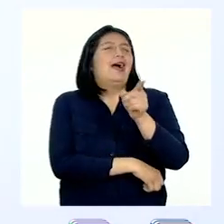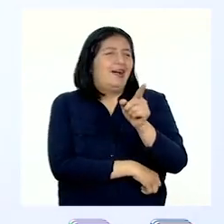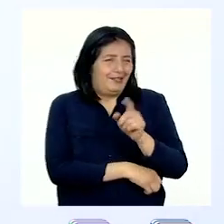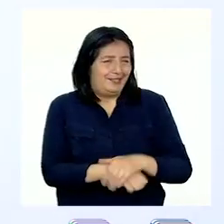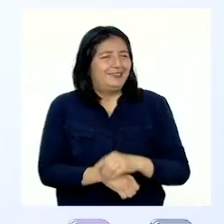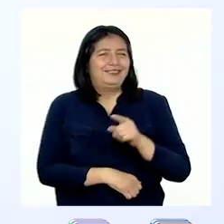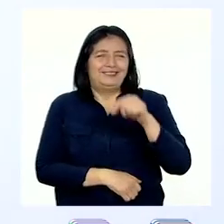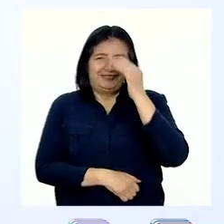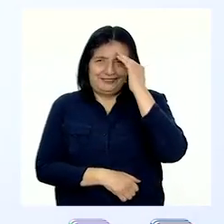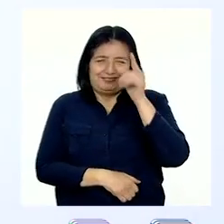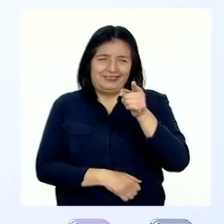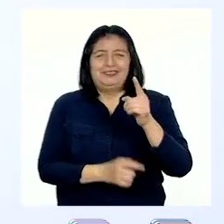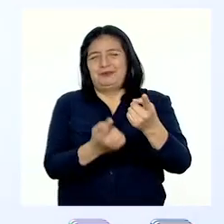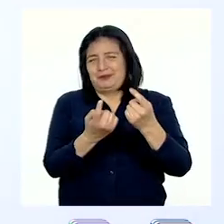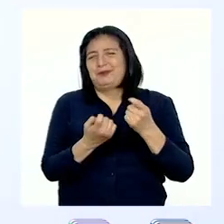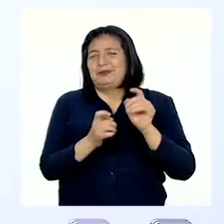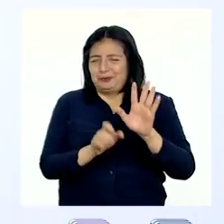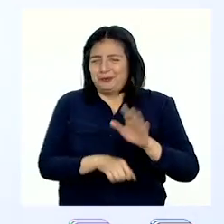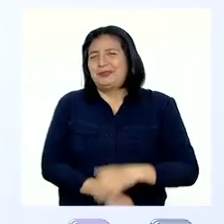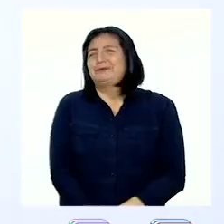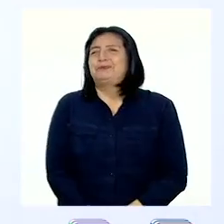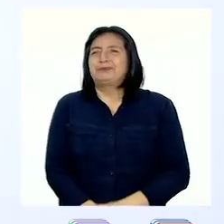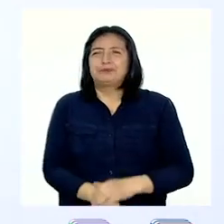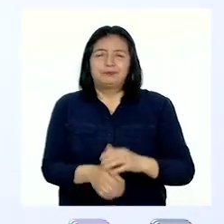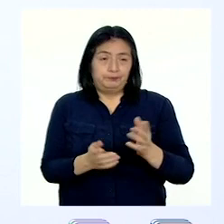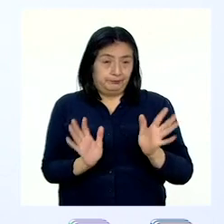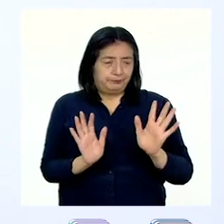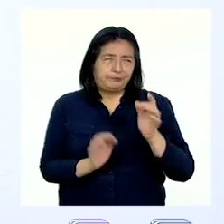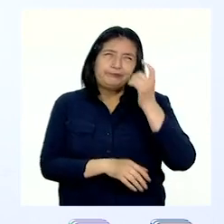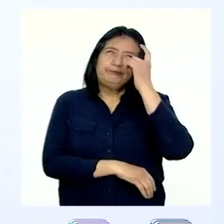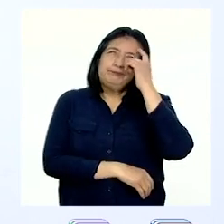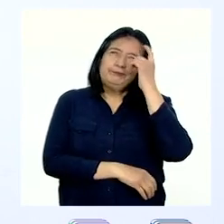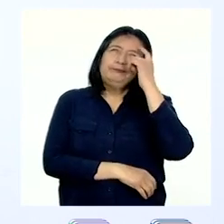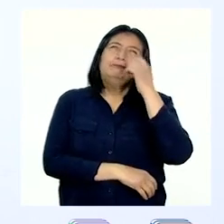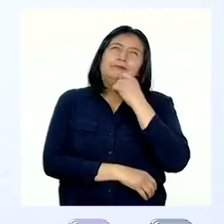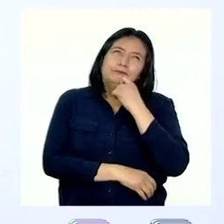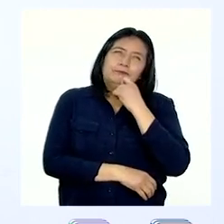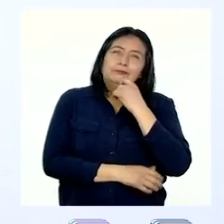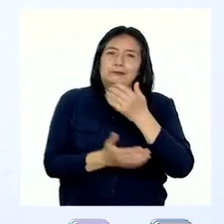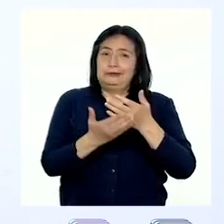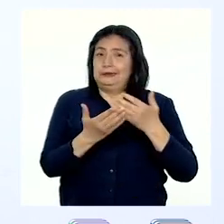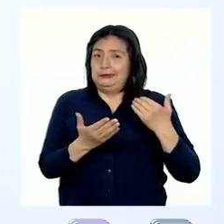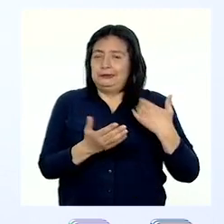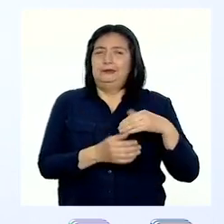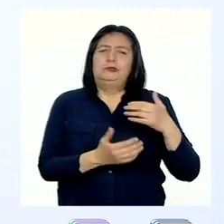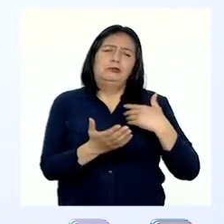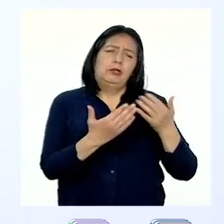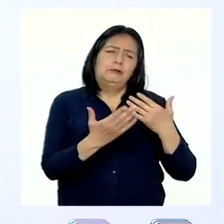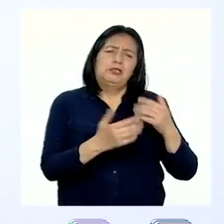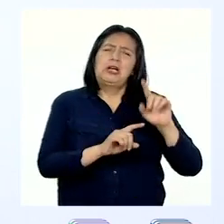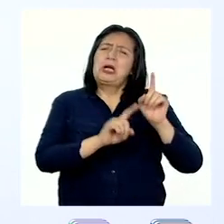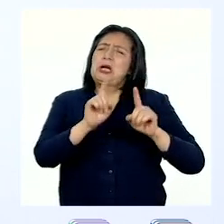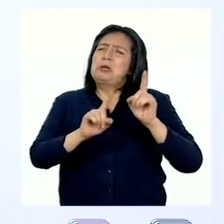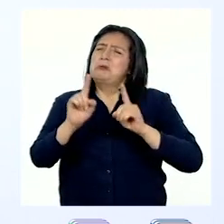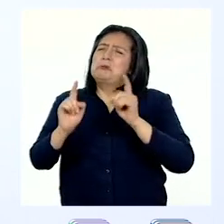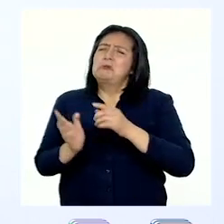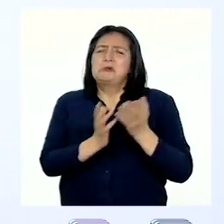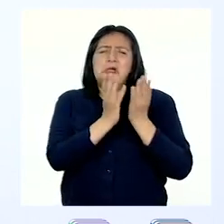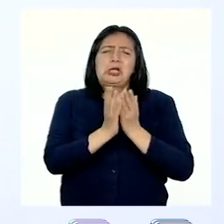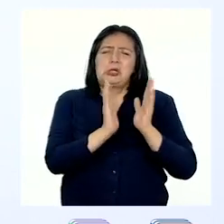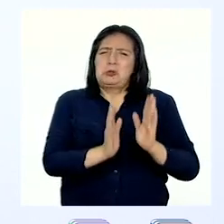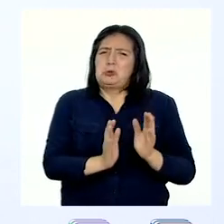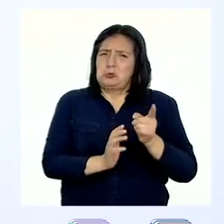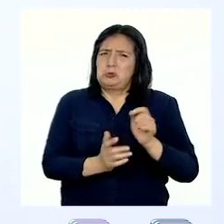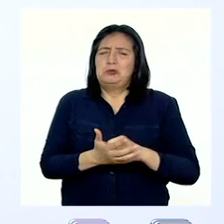Ajá, sabía que lo preguntarías, Patricia. Pensando en ello, antes del programa conversé con algunos de mis